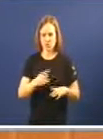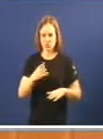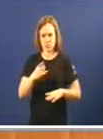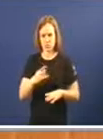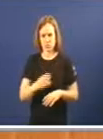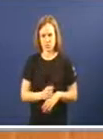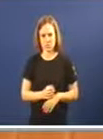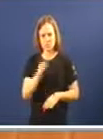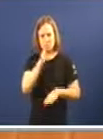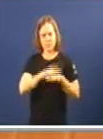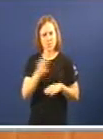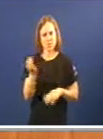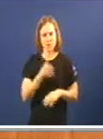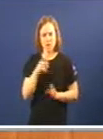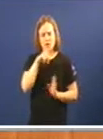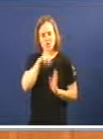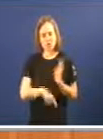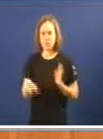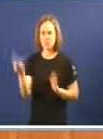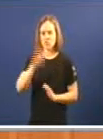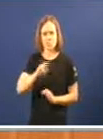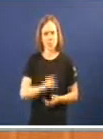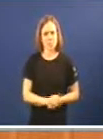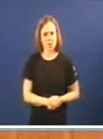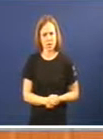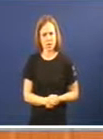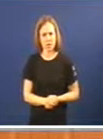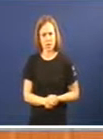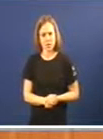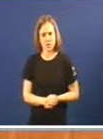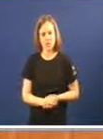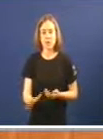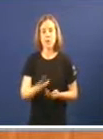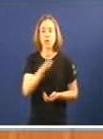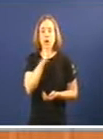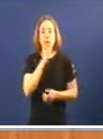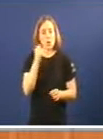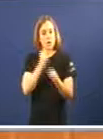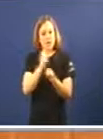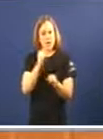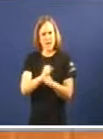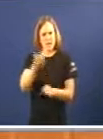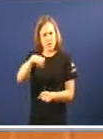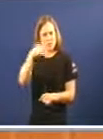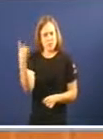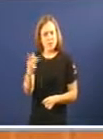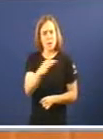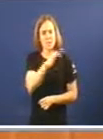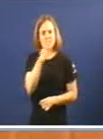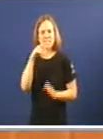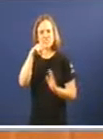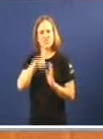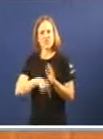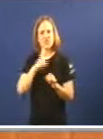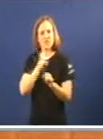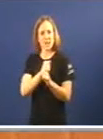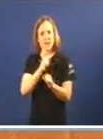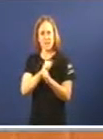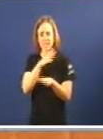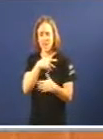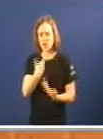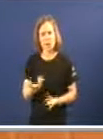las condiciones no se están a recuperar no sólo porque se tenga incrementado a carga de trabajo porque las condiciones laborales están hoy en día más